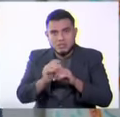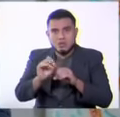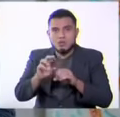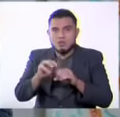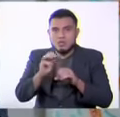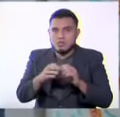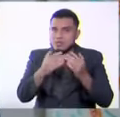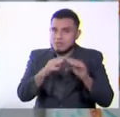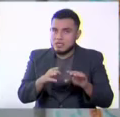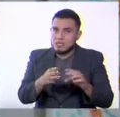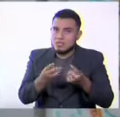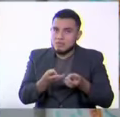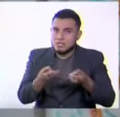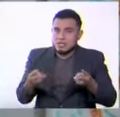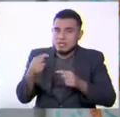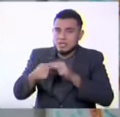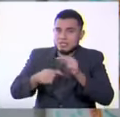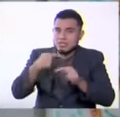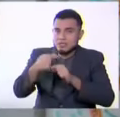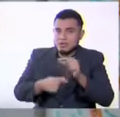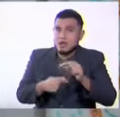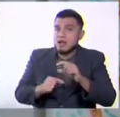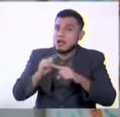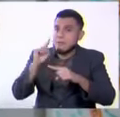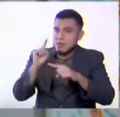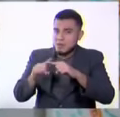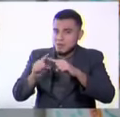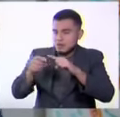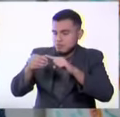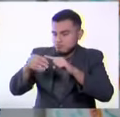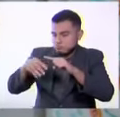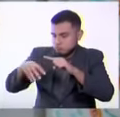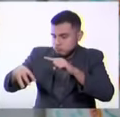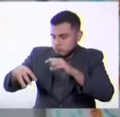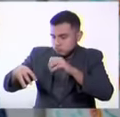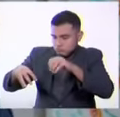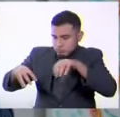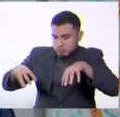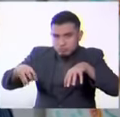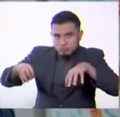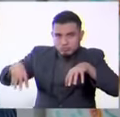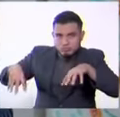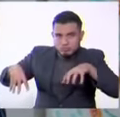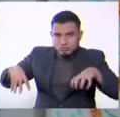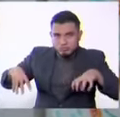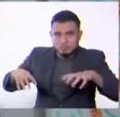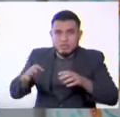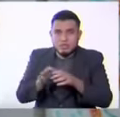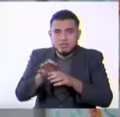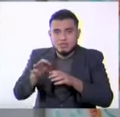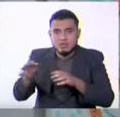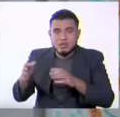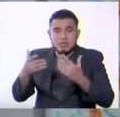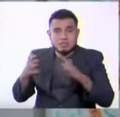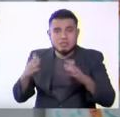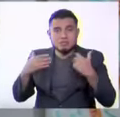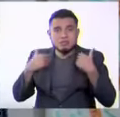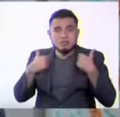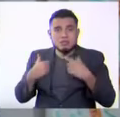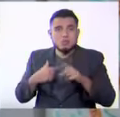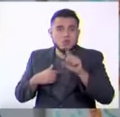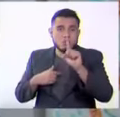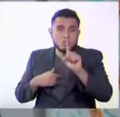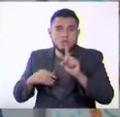material genético a la célula madre que las originó. Y las 4 células, al tener solamente